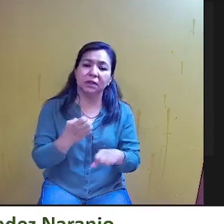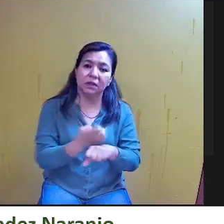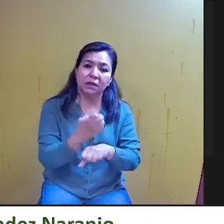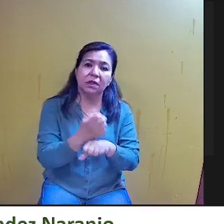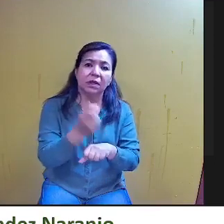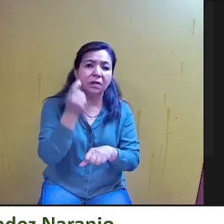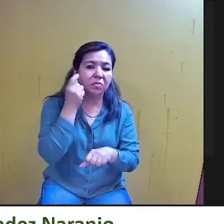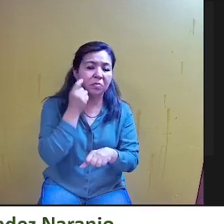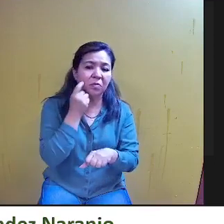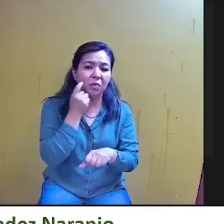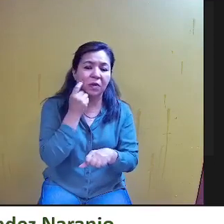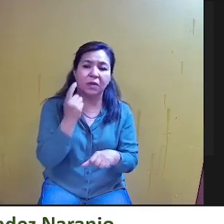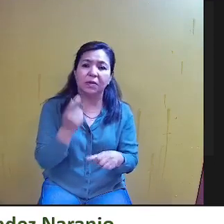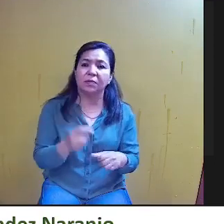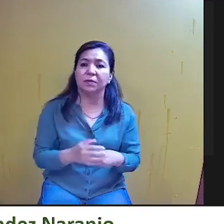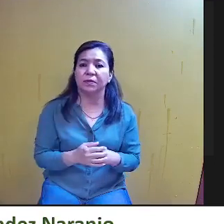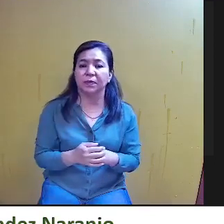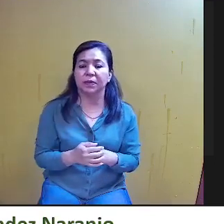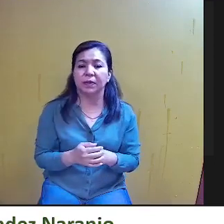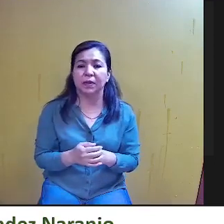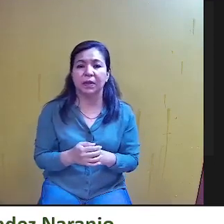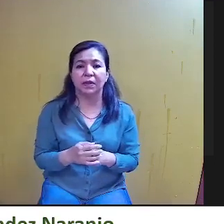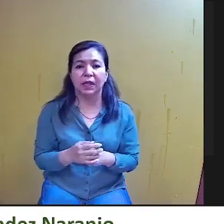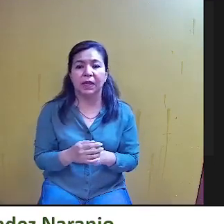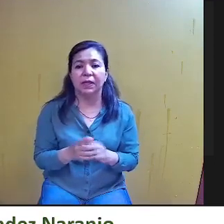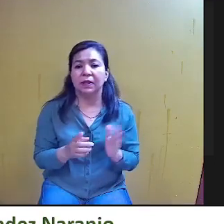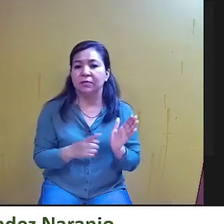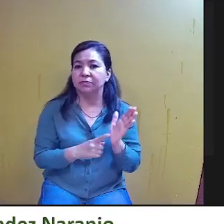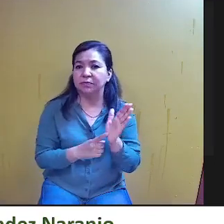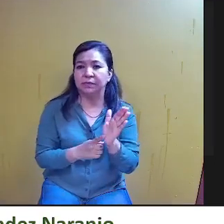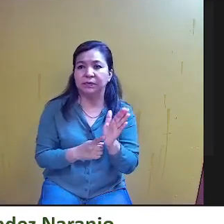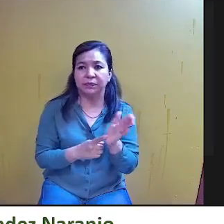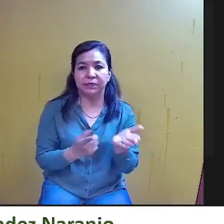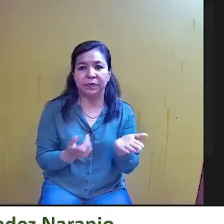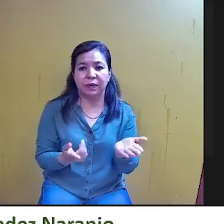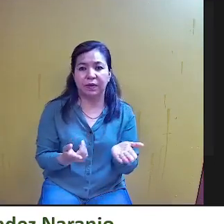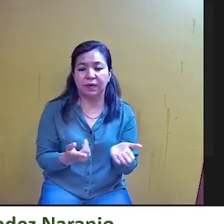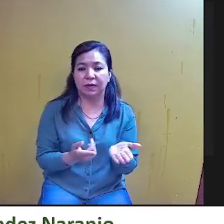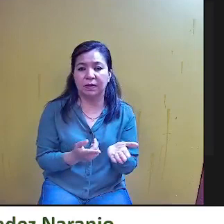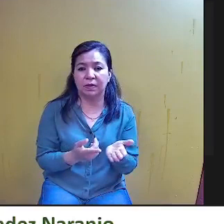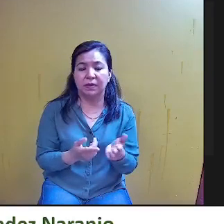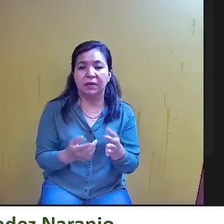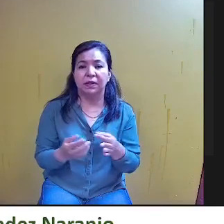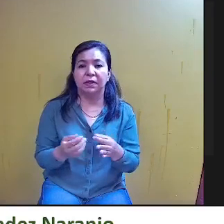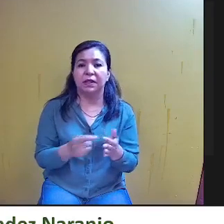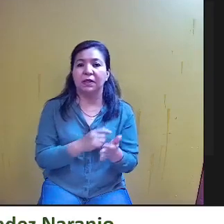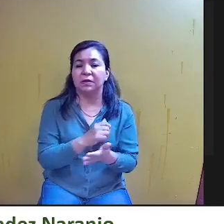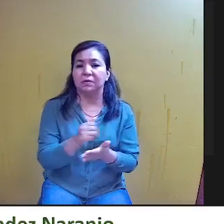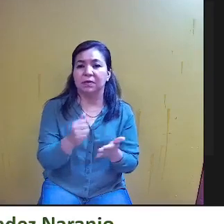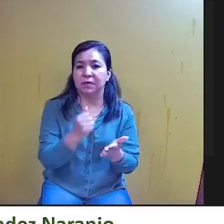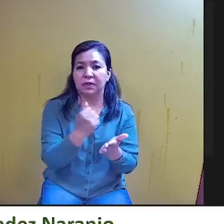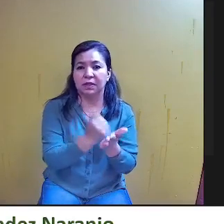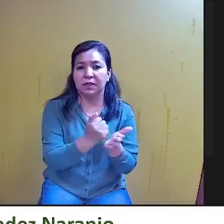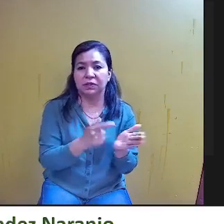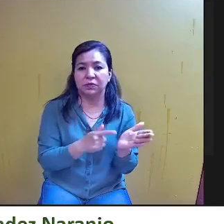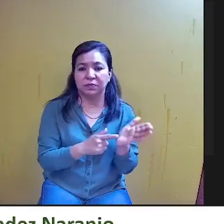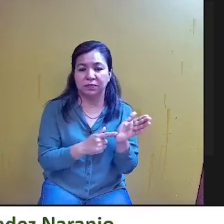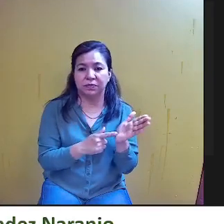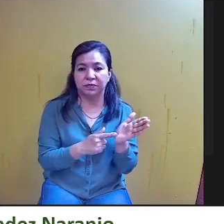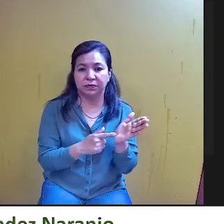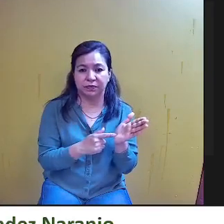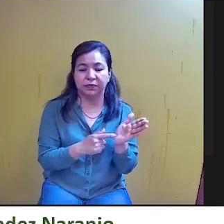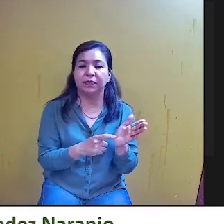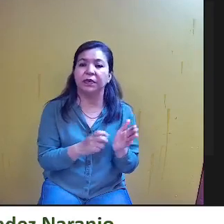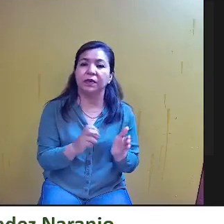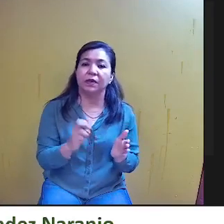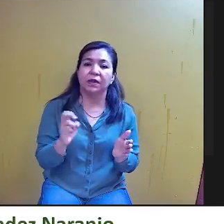debidamente de manera fundada y motivada respecto del cumplimiento del procedimiento estatutario aplicable al caso concreto. Aunado a